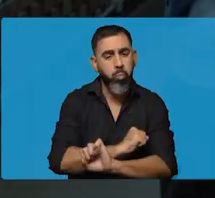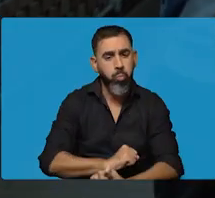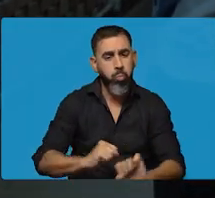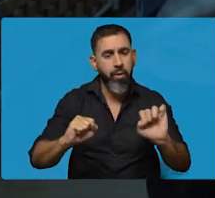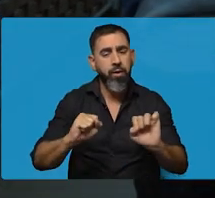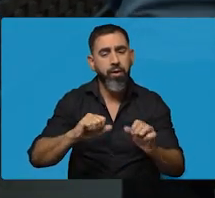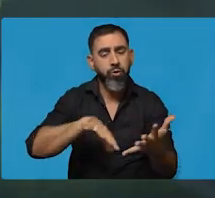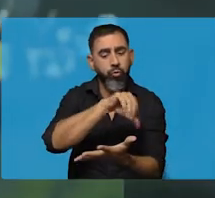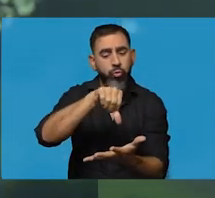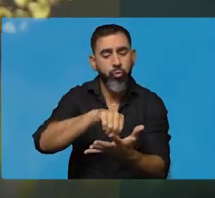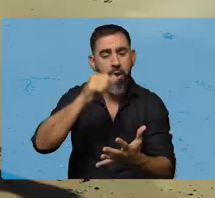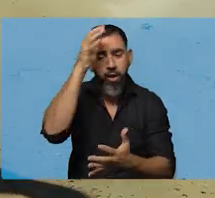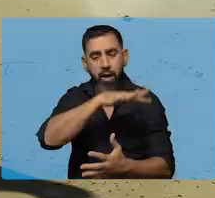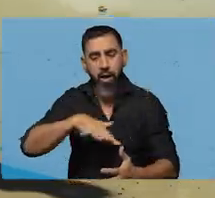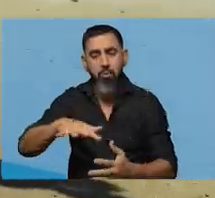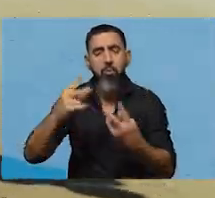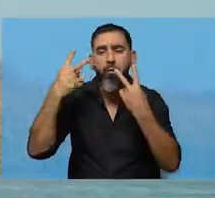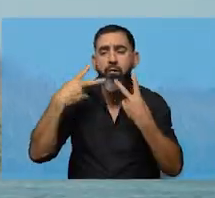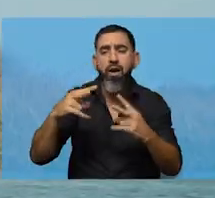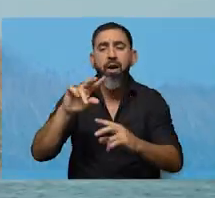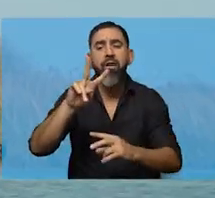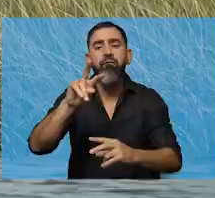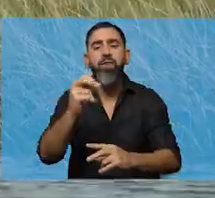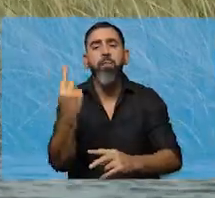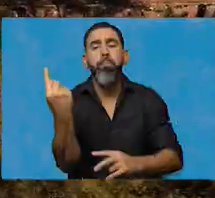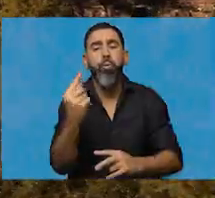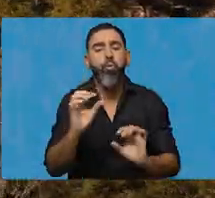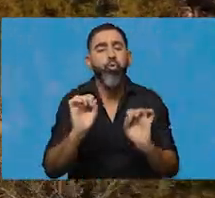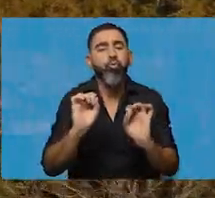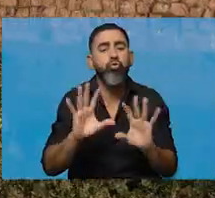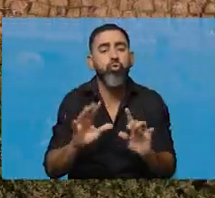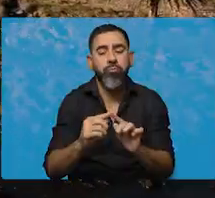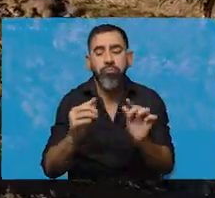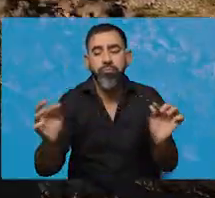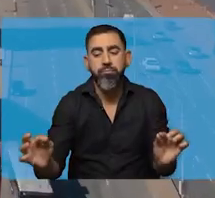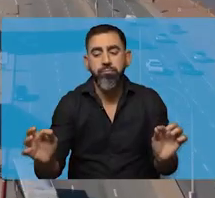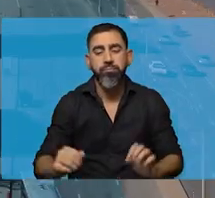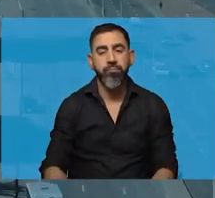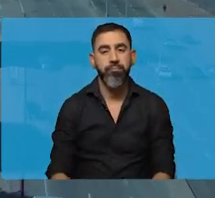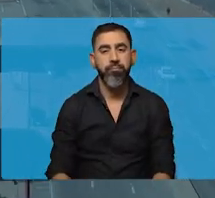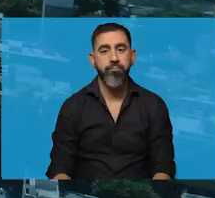Permite acceder a entornos urbanos y rurales en recorridos de 20 minutos.